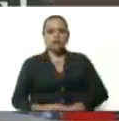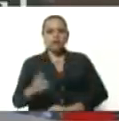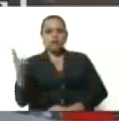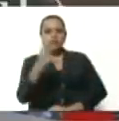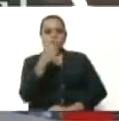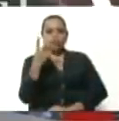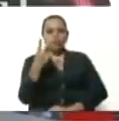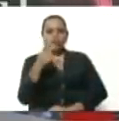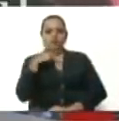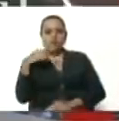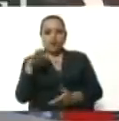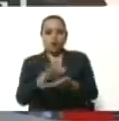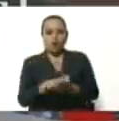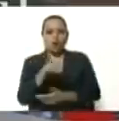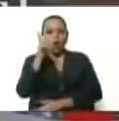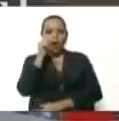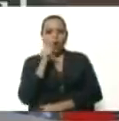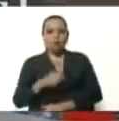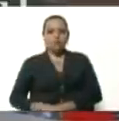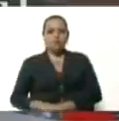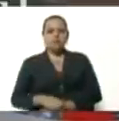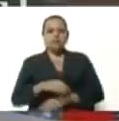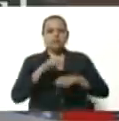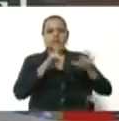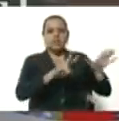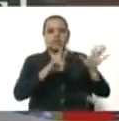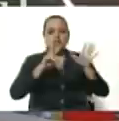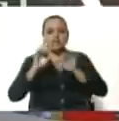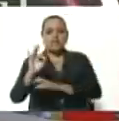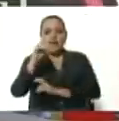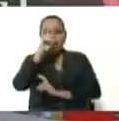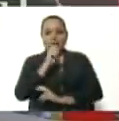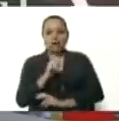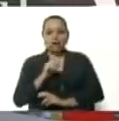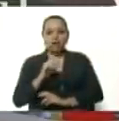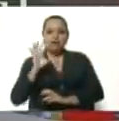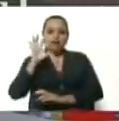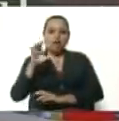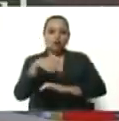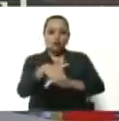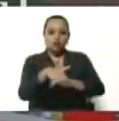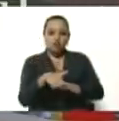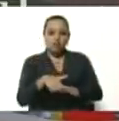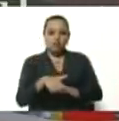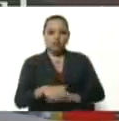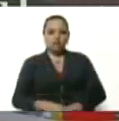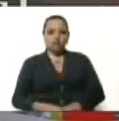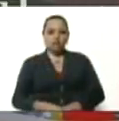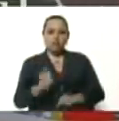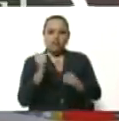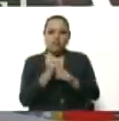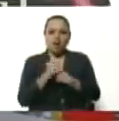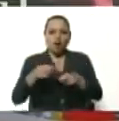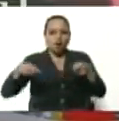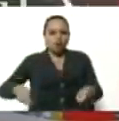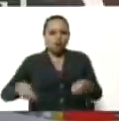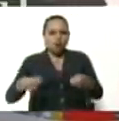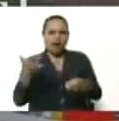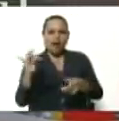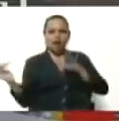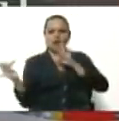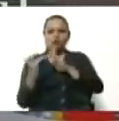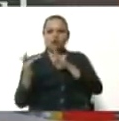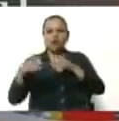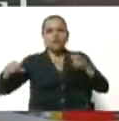53 años, del estado Trujillo. Igualmente, presidente, un comerciante que mantenía contactos con